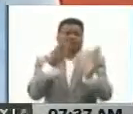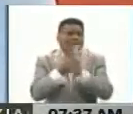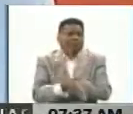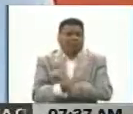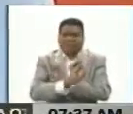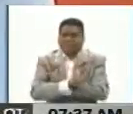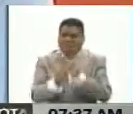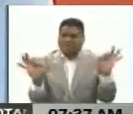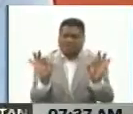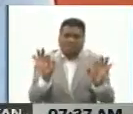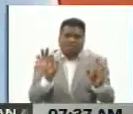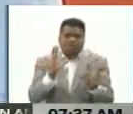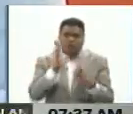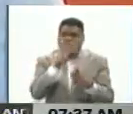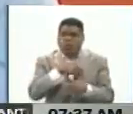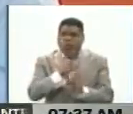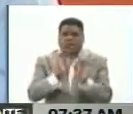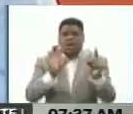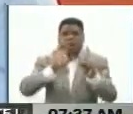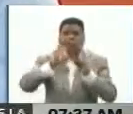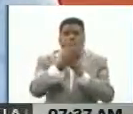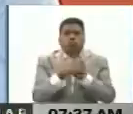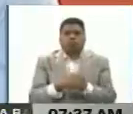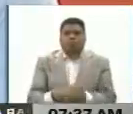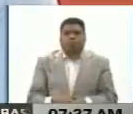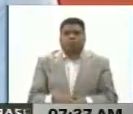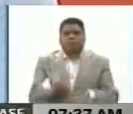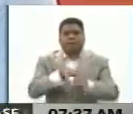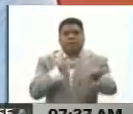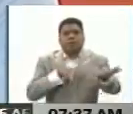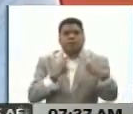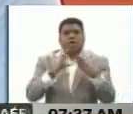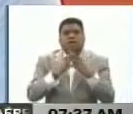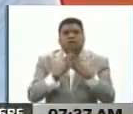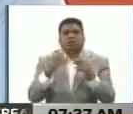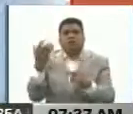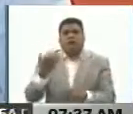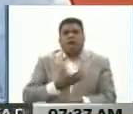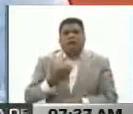Felizmente la Revolución cuenta con la mayoría de alcaldes y la mayoría de gobernadores a